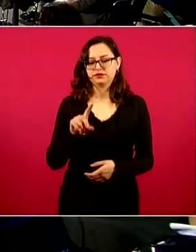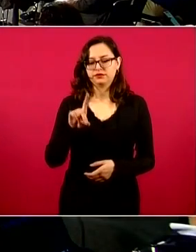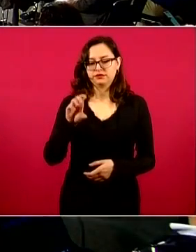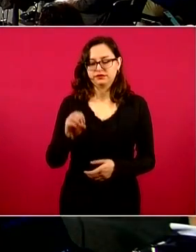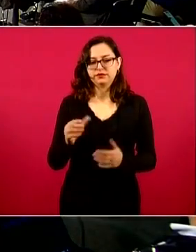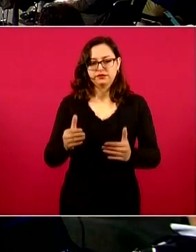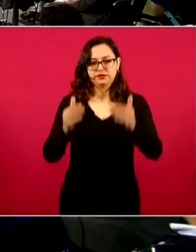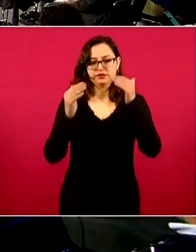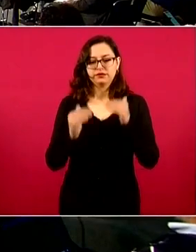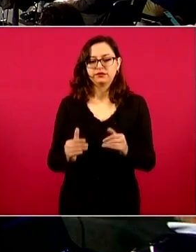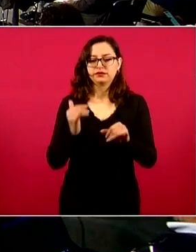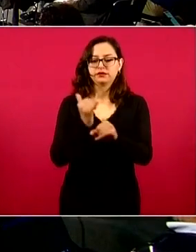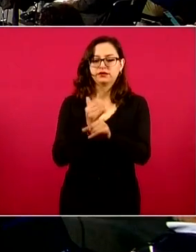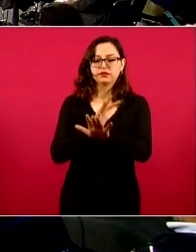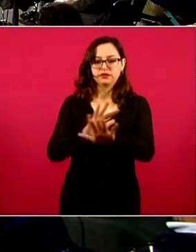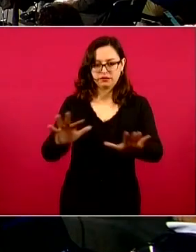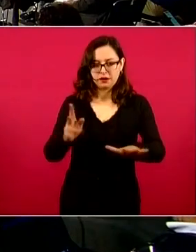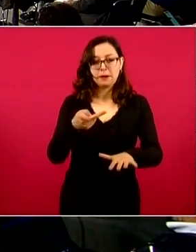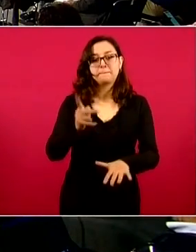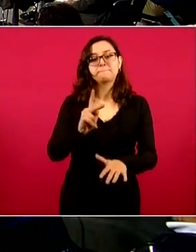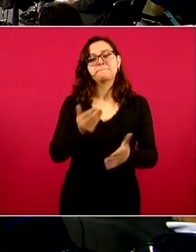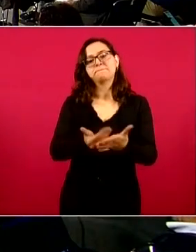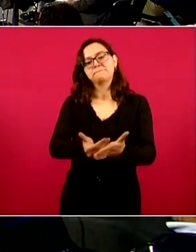Quiero enviar un pésame